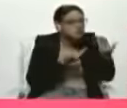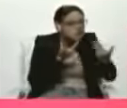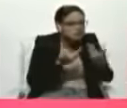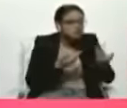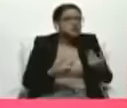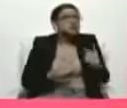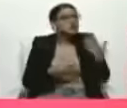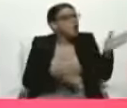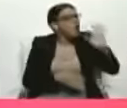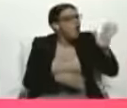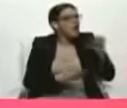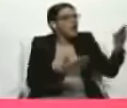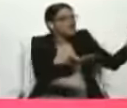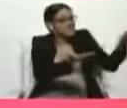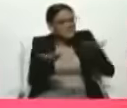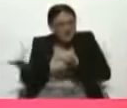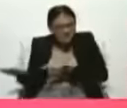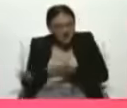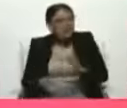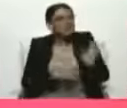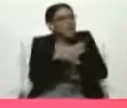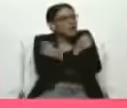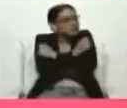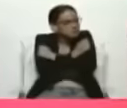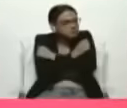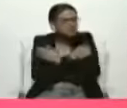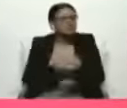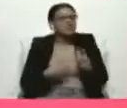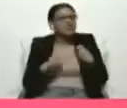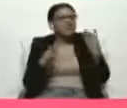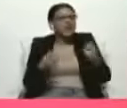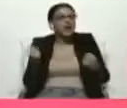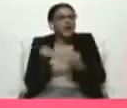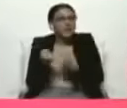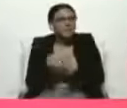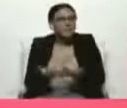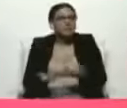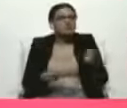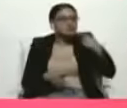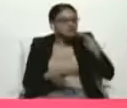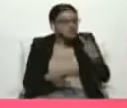brazos abiertos y le damos un abrazo y véngase para acá porque vamos a luchar juntos.